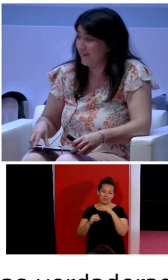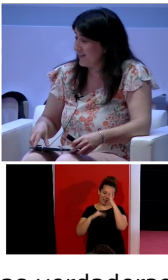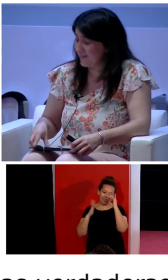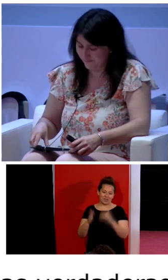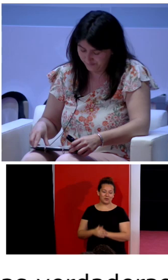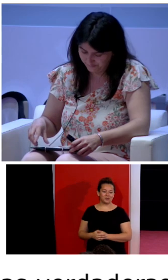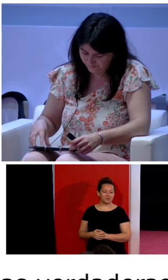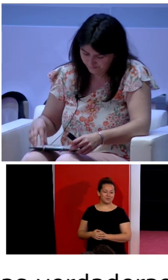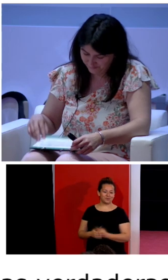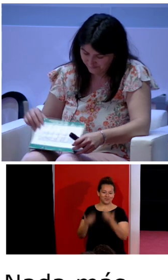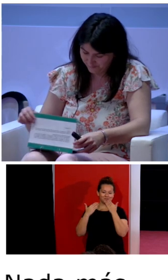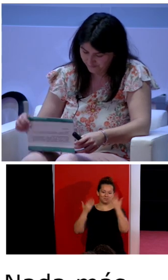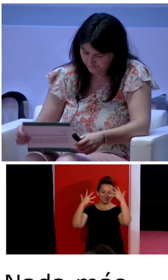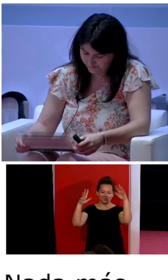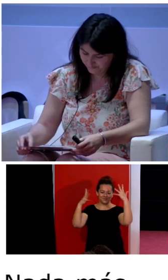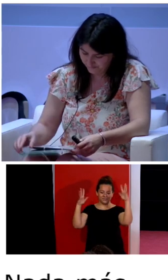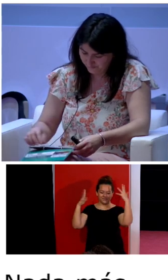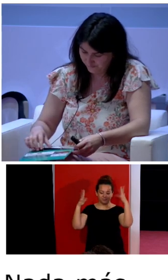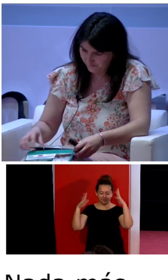Muchas gracias.